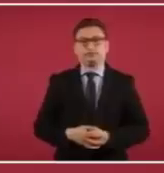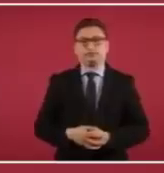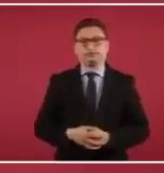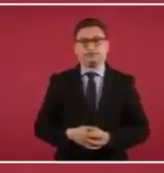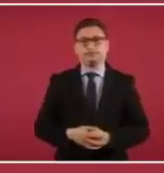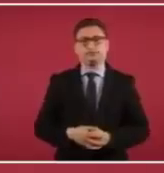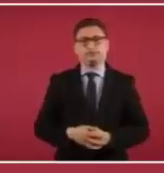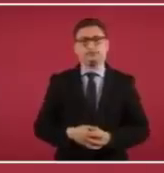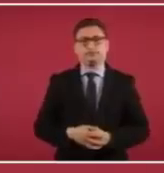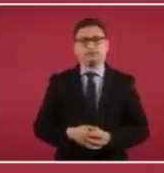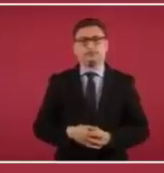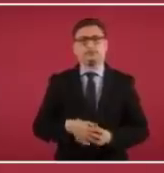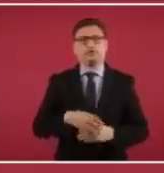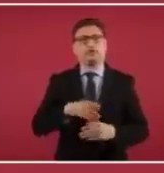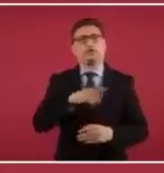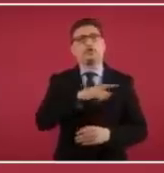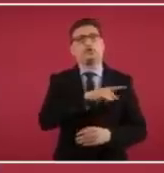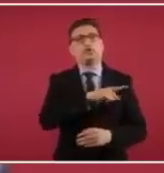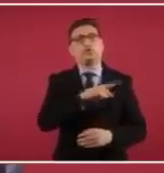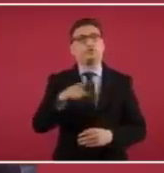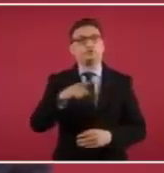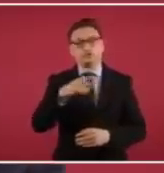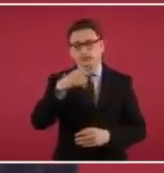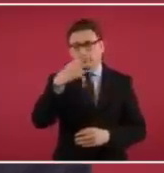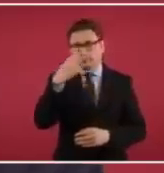de acuerdo a lo que ustedes